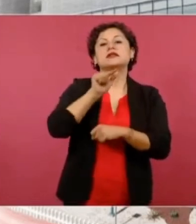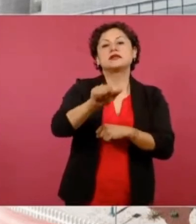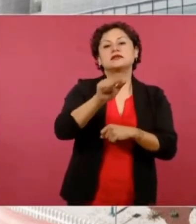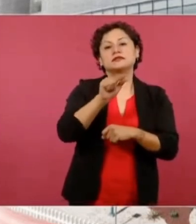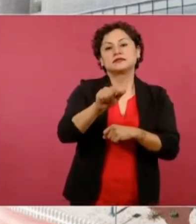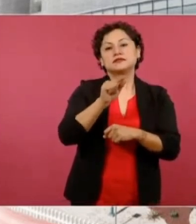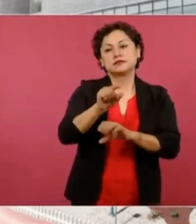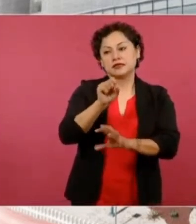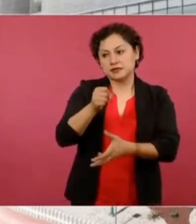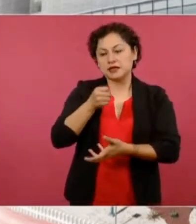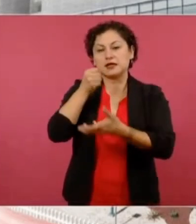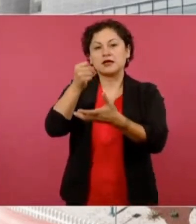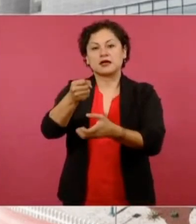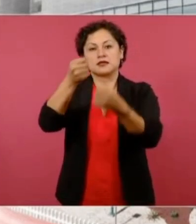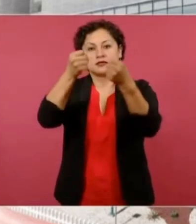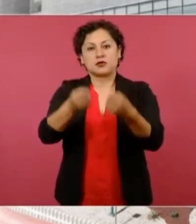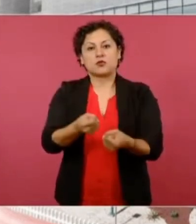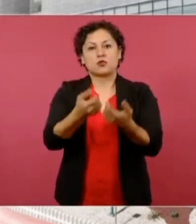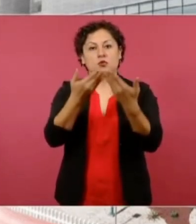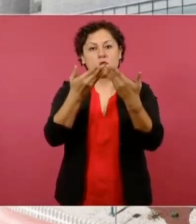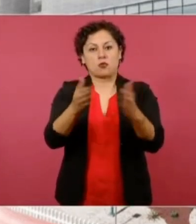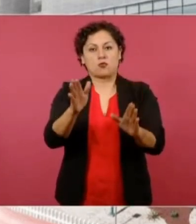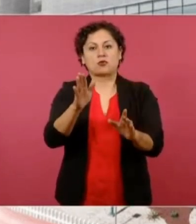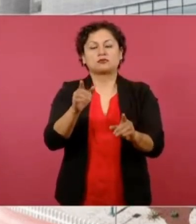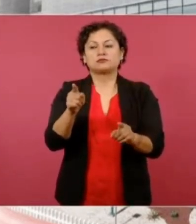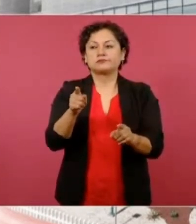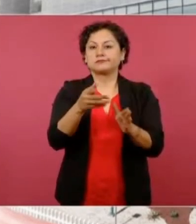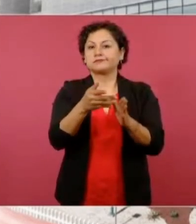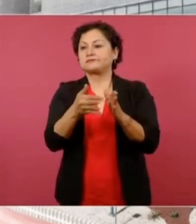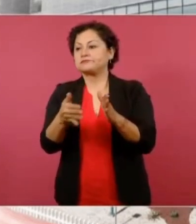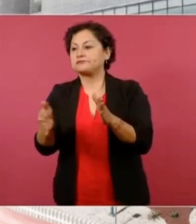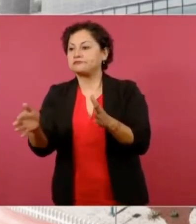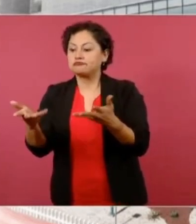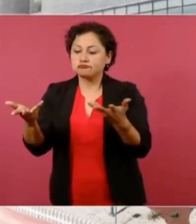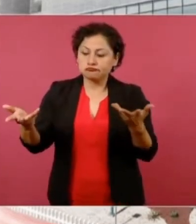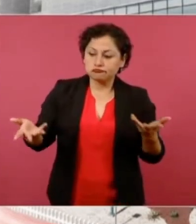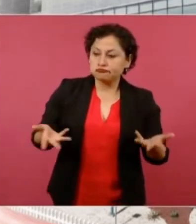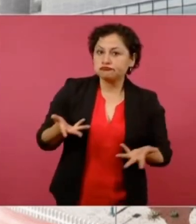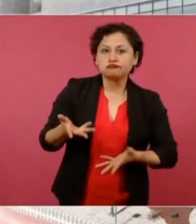pero pasaron 15 años sin que se concluyera y sin que se echara a andar.